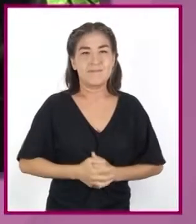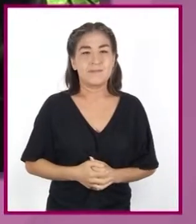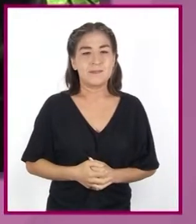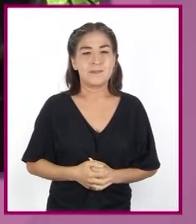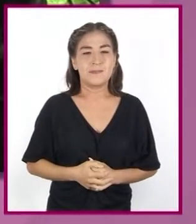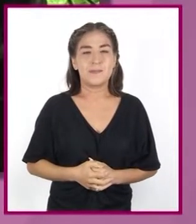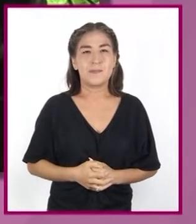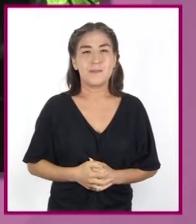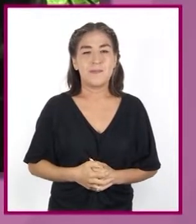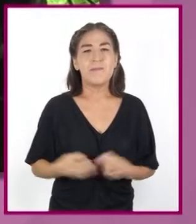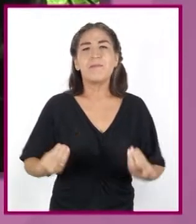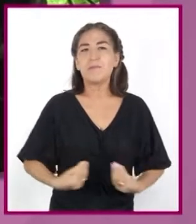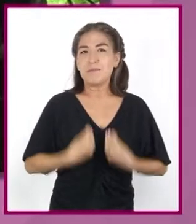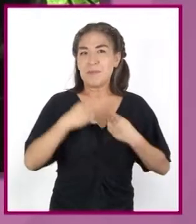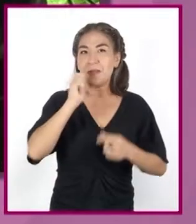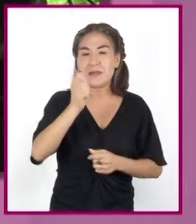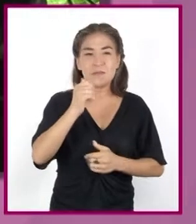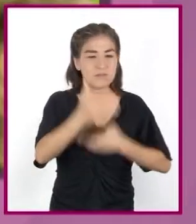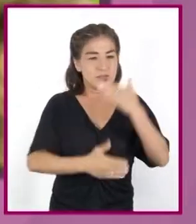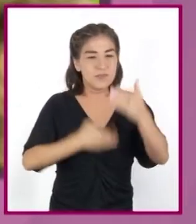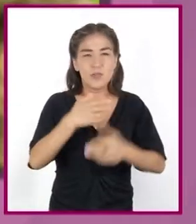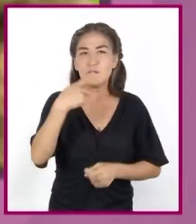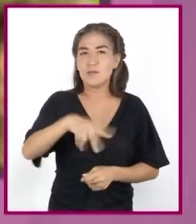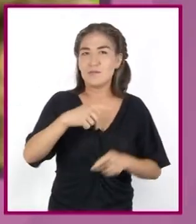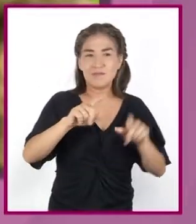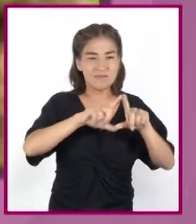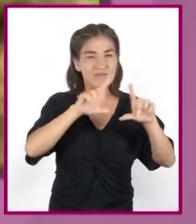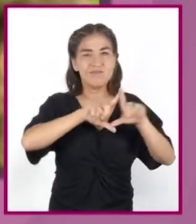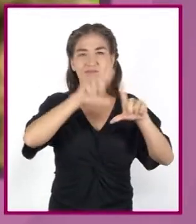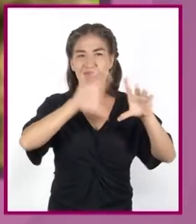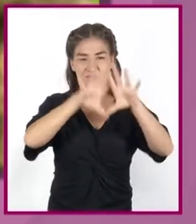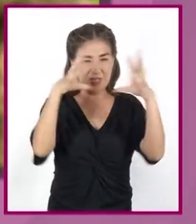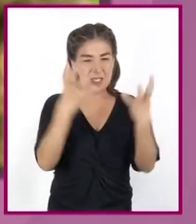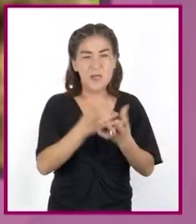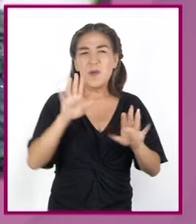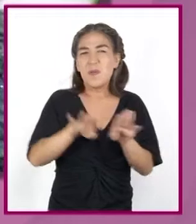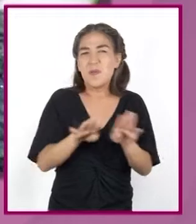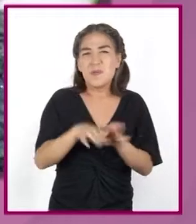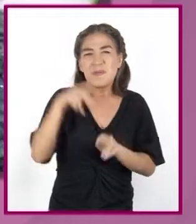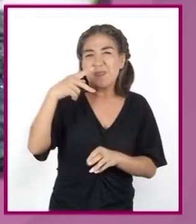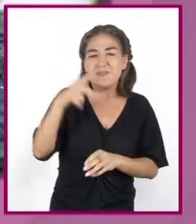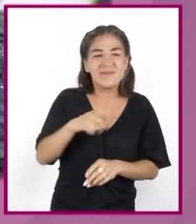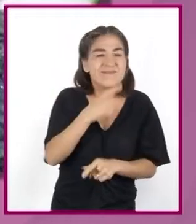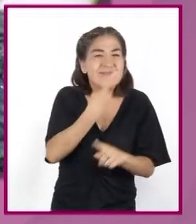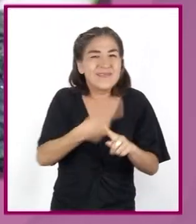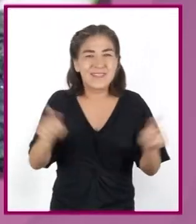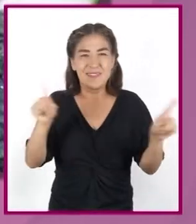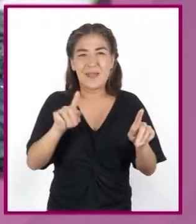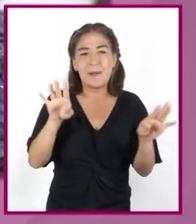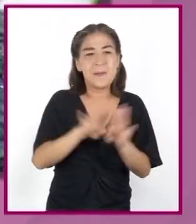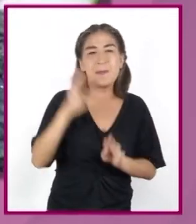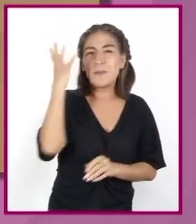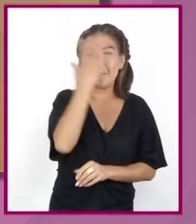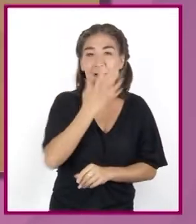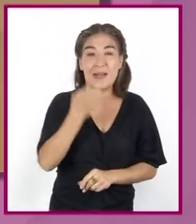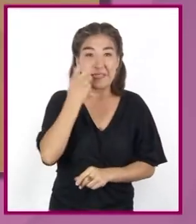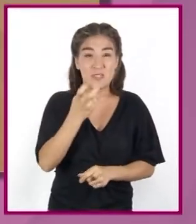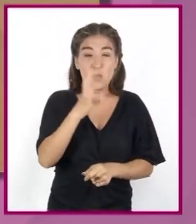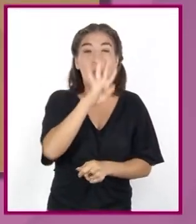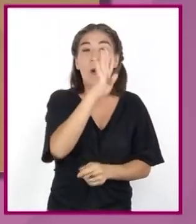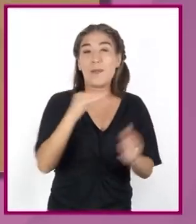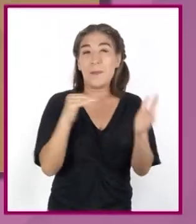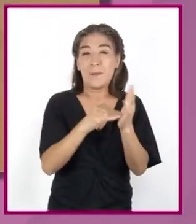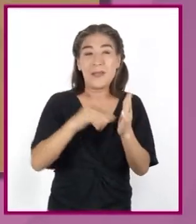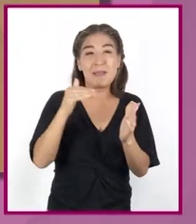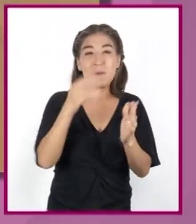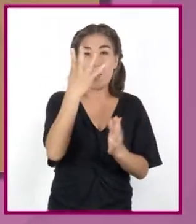es un fenómeno que hace único a nuestro planeta y en él se expresa de maneras formidables. Desde hace casi 4.000